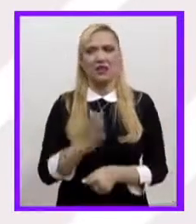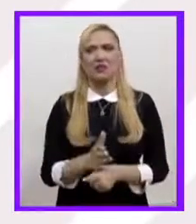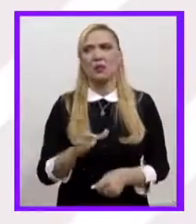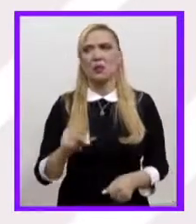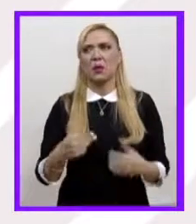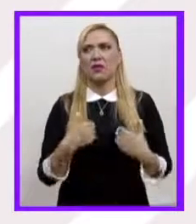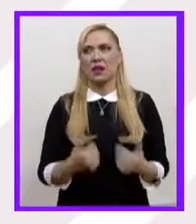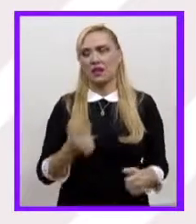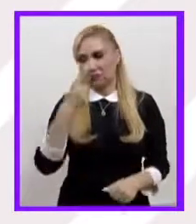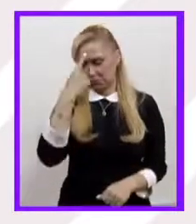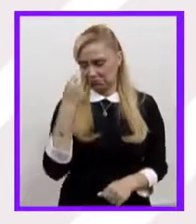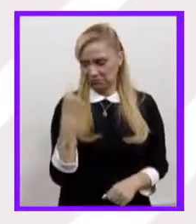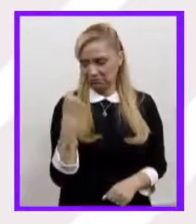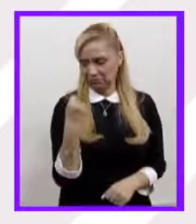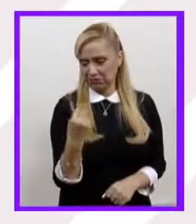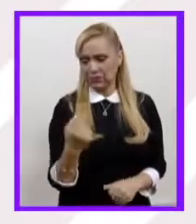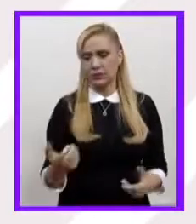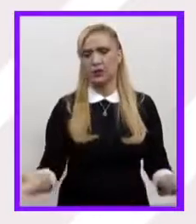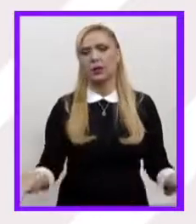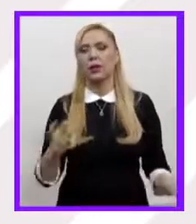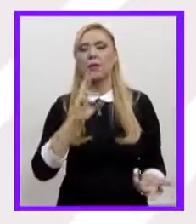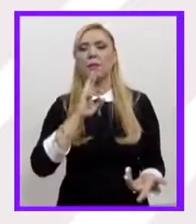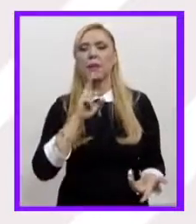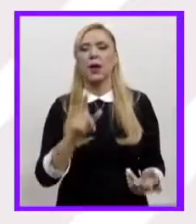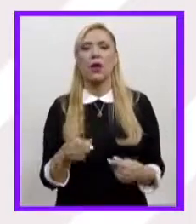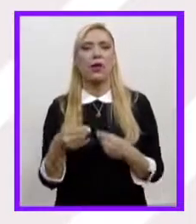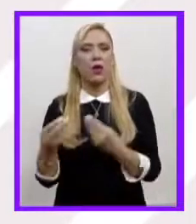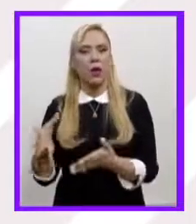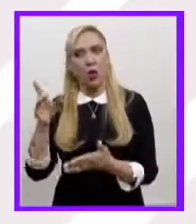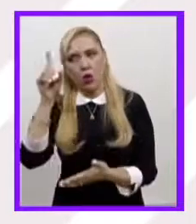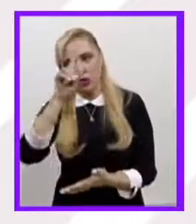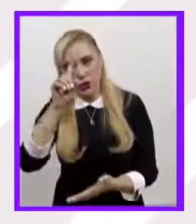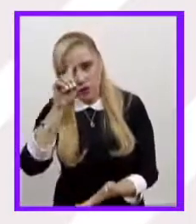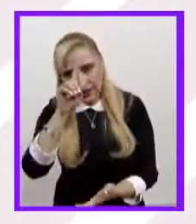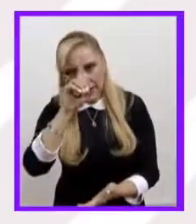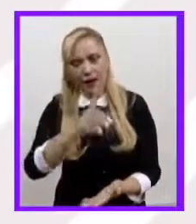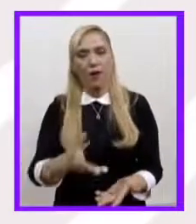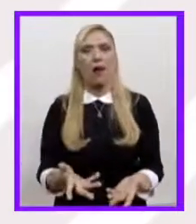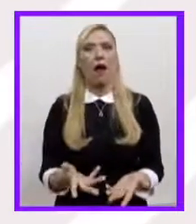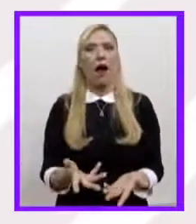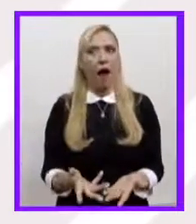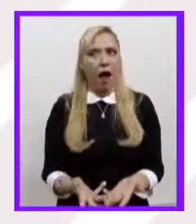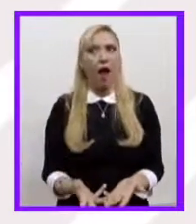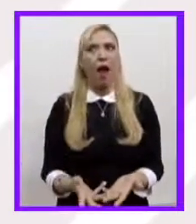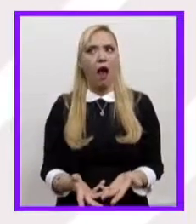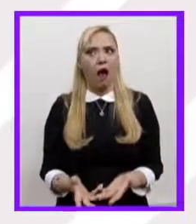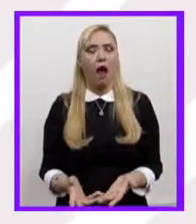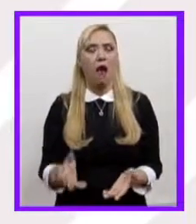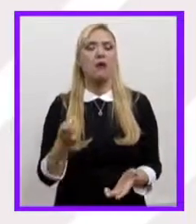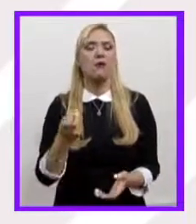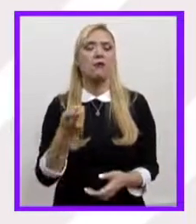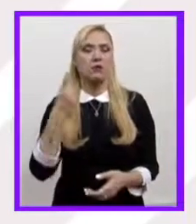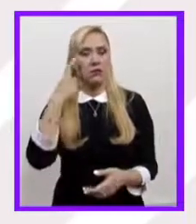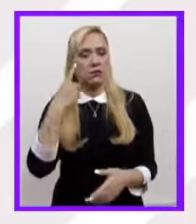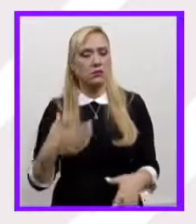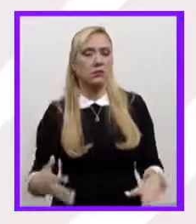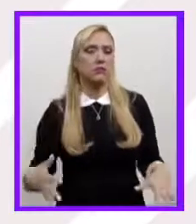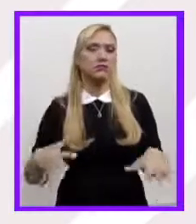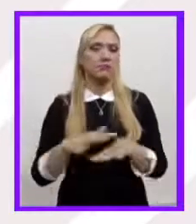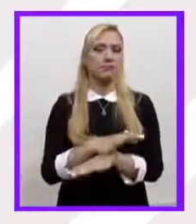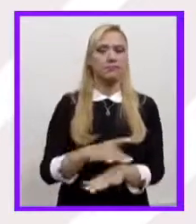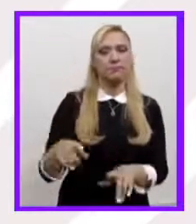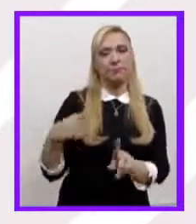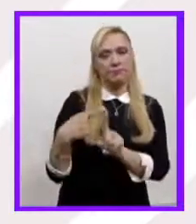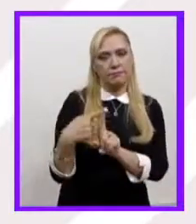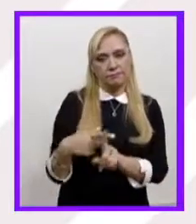de manera positiva, es decir, tratar de dar incentivos para que estas conductas pues, repudiadas o rechazadas pues, no